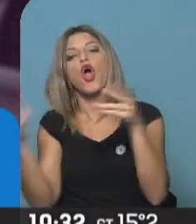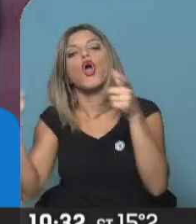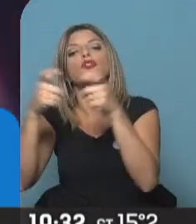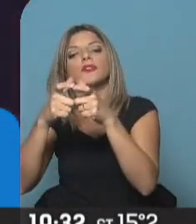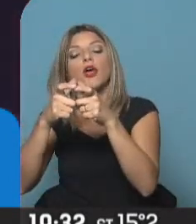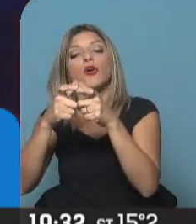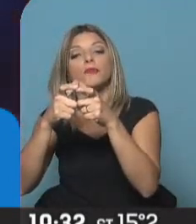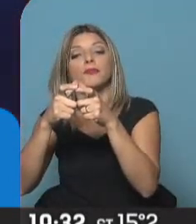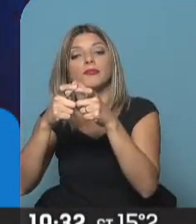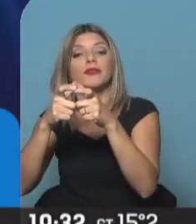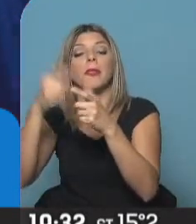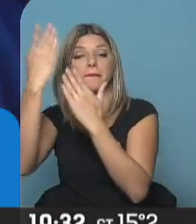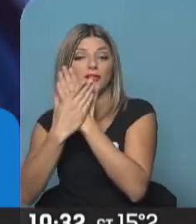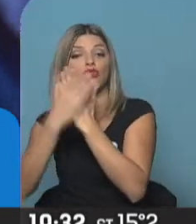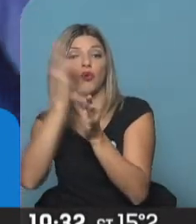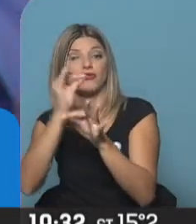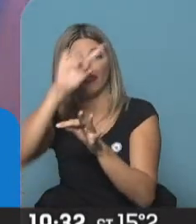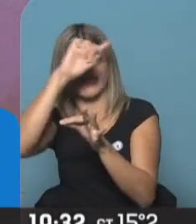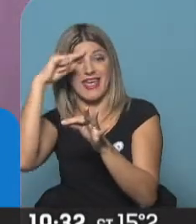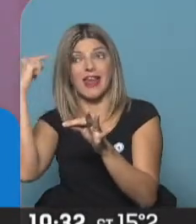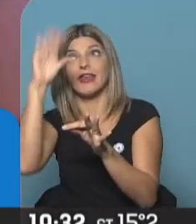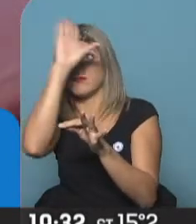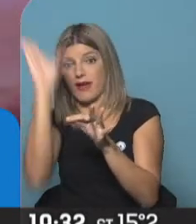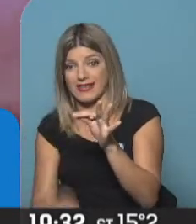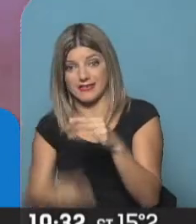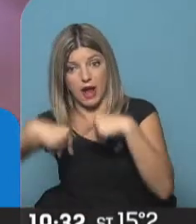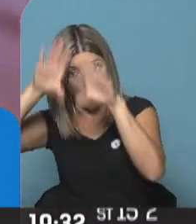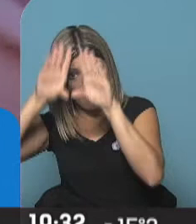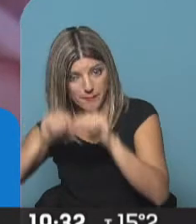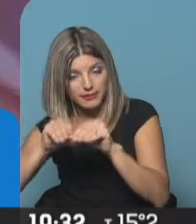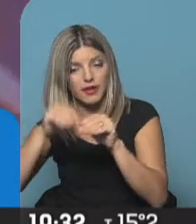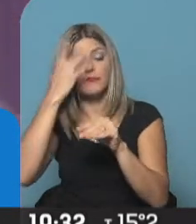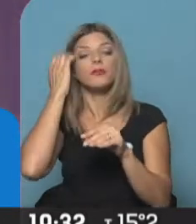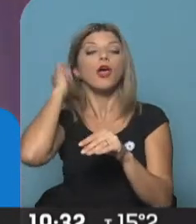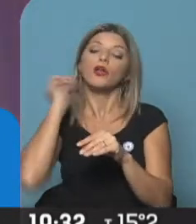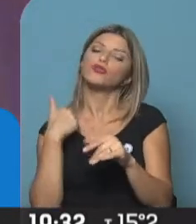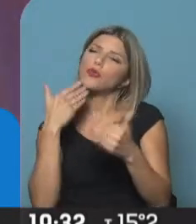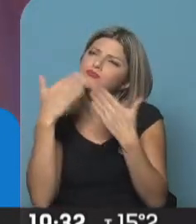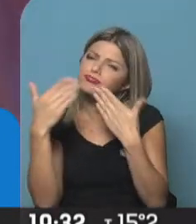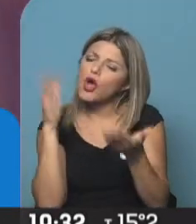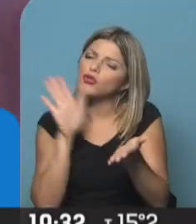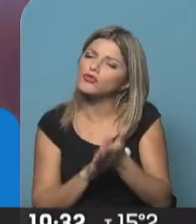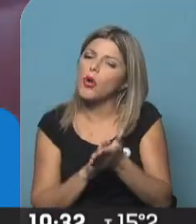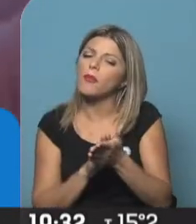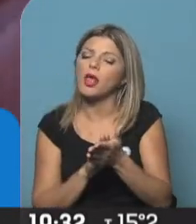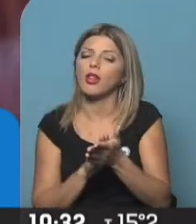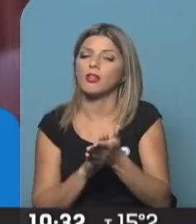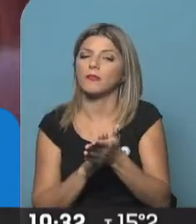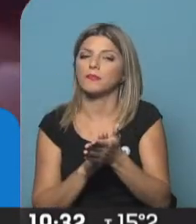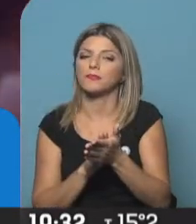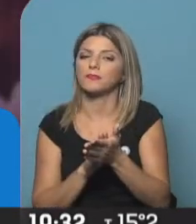del país y los temas que se trataron fueron muy interesantes se trató por un lado una resolución para